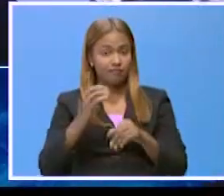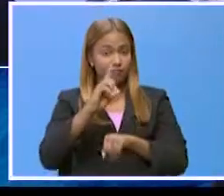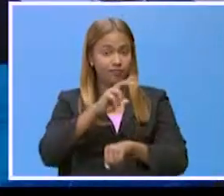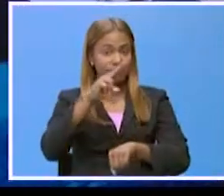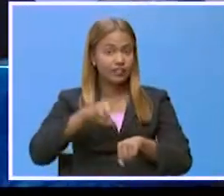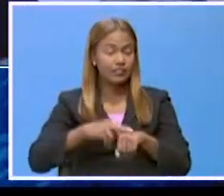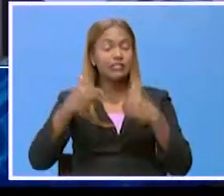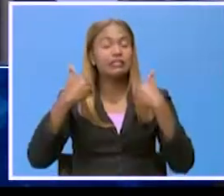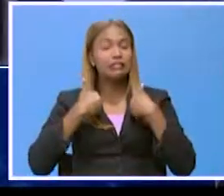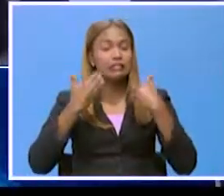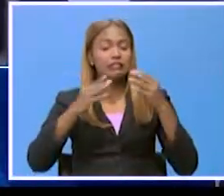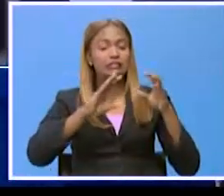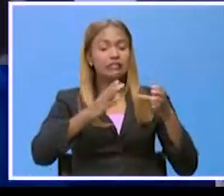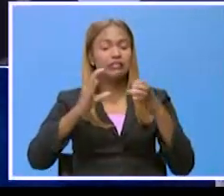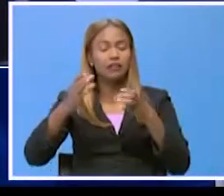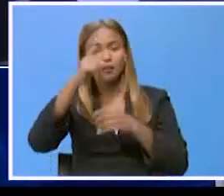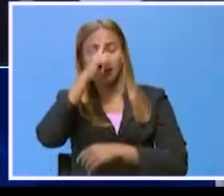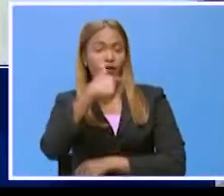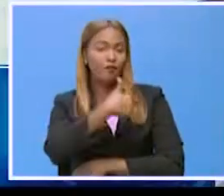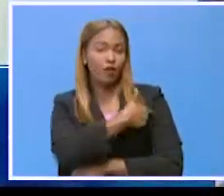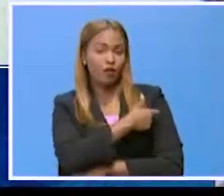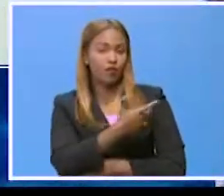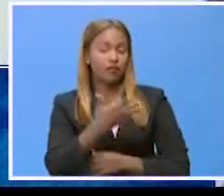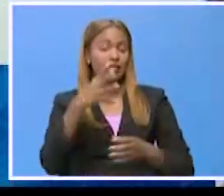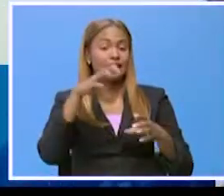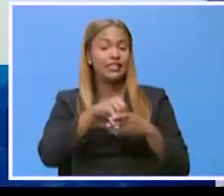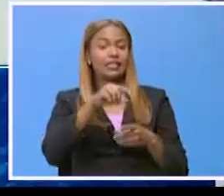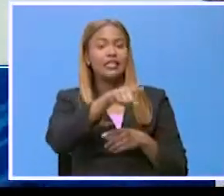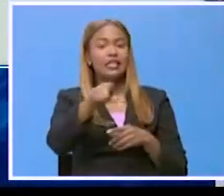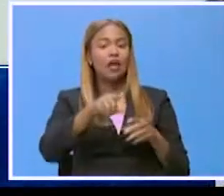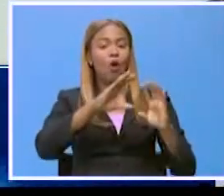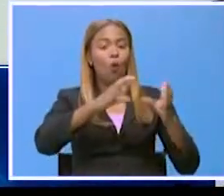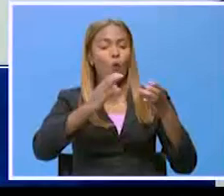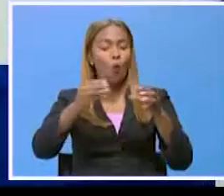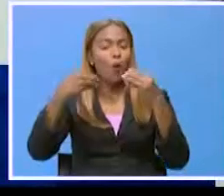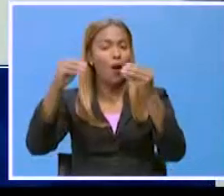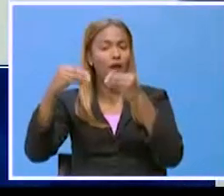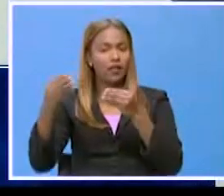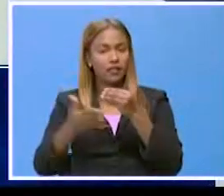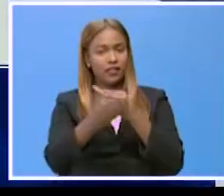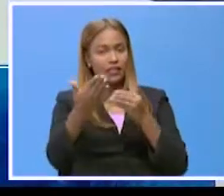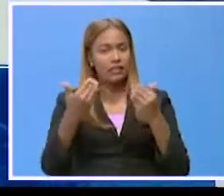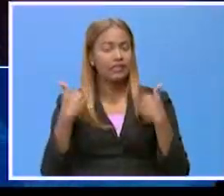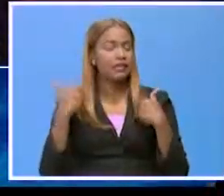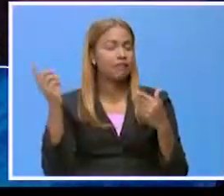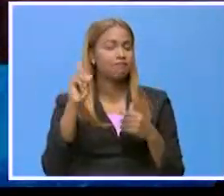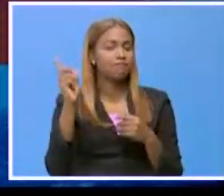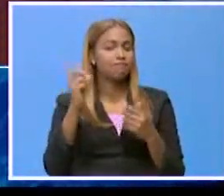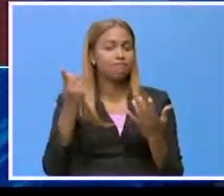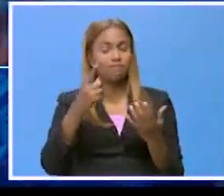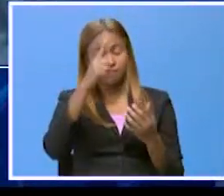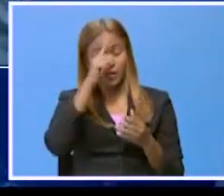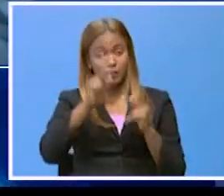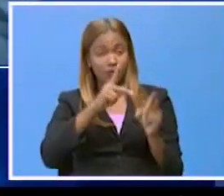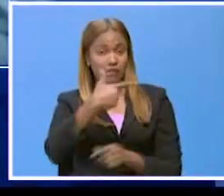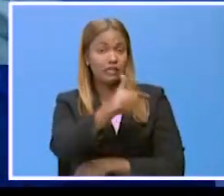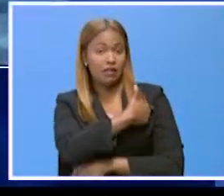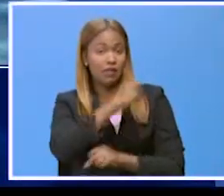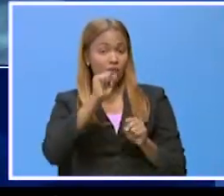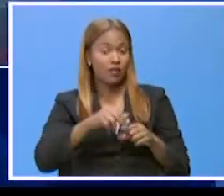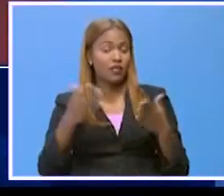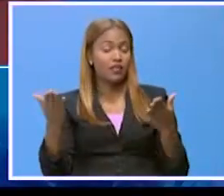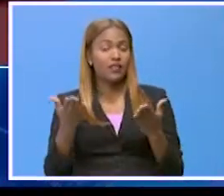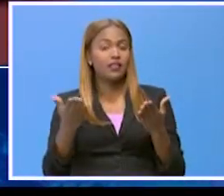contaban con centros de vacunación dentro de los establecimientos que prestaron sus instalaciones para inmunizar a la ciudadanía